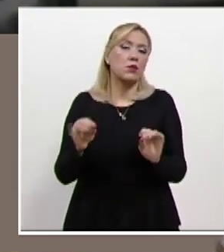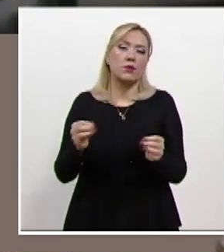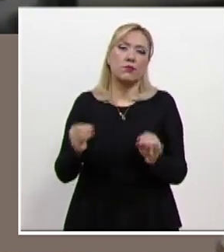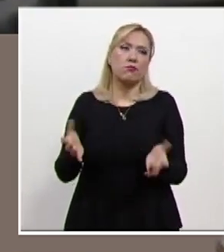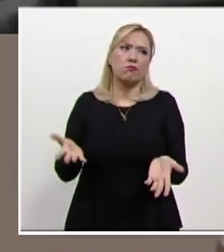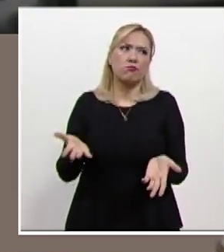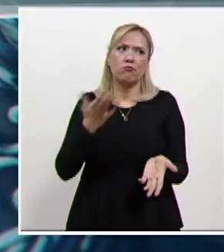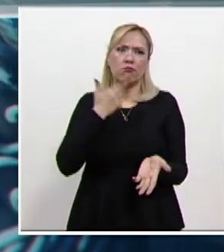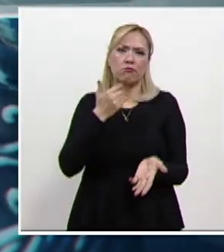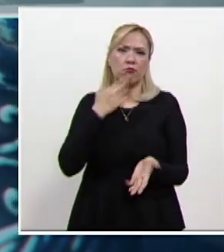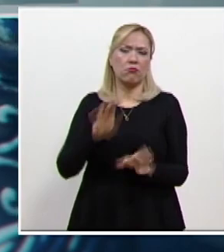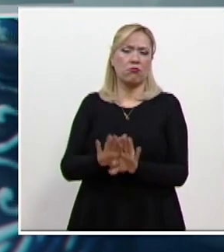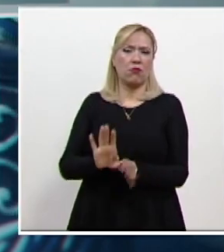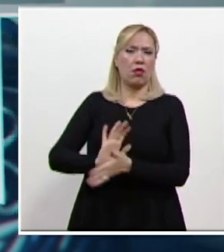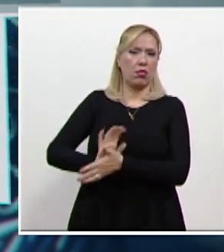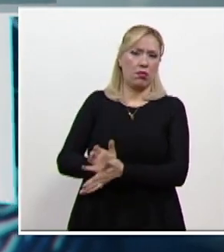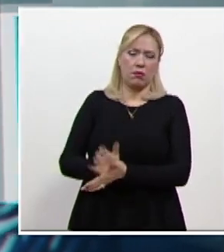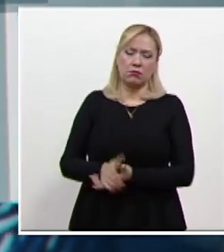desigual.